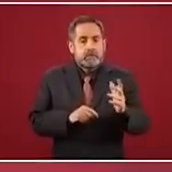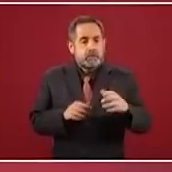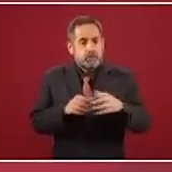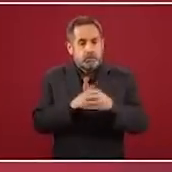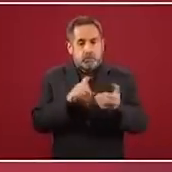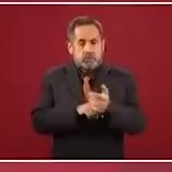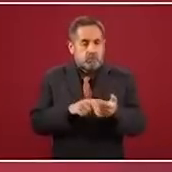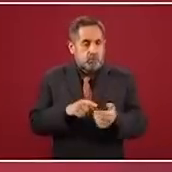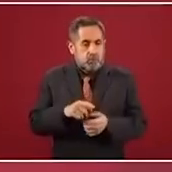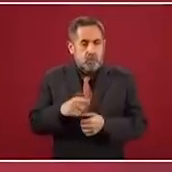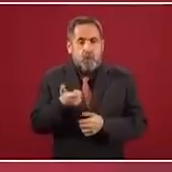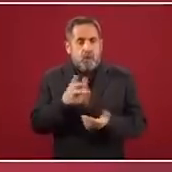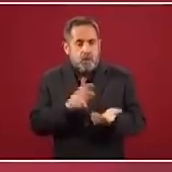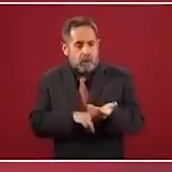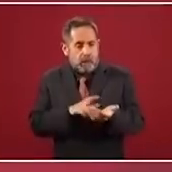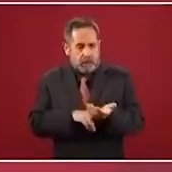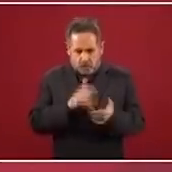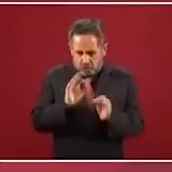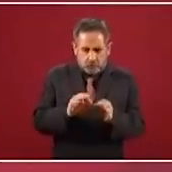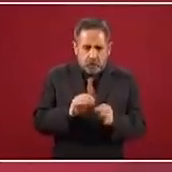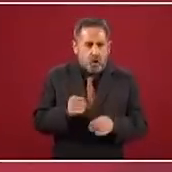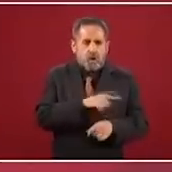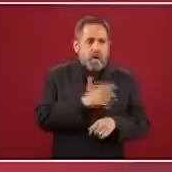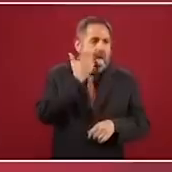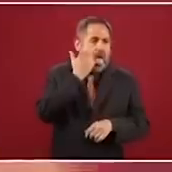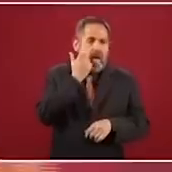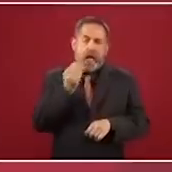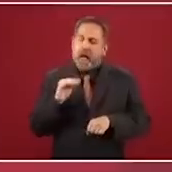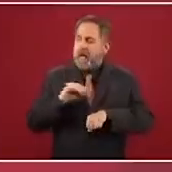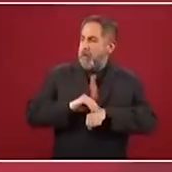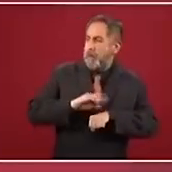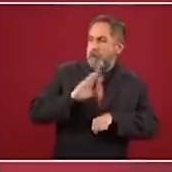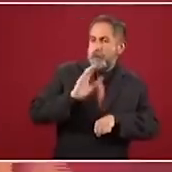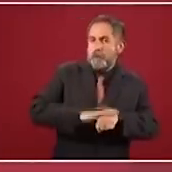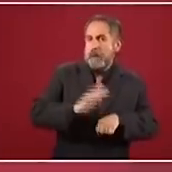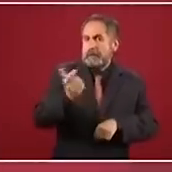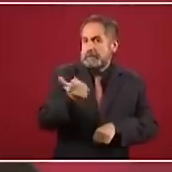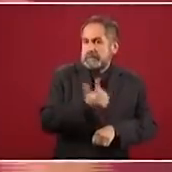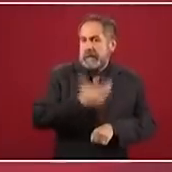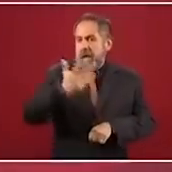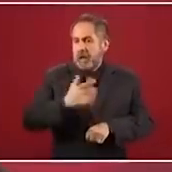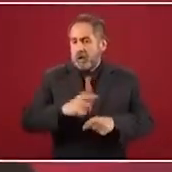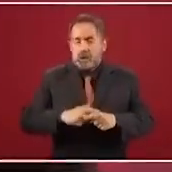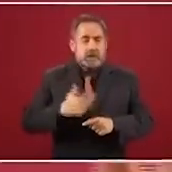relacionados con el precio real que tienen las cosas, y en muchos precios inflados